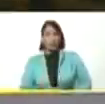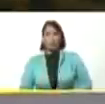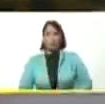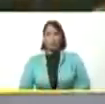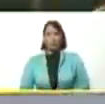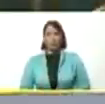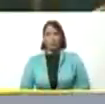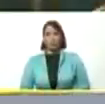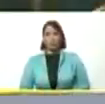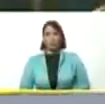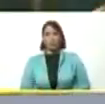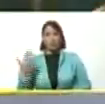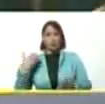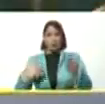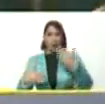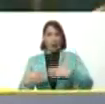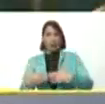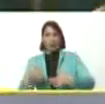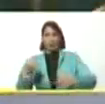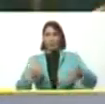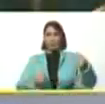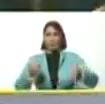para entonces conductor de Metrobús,